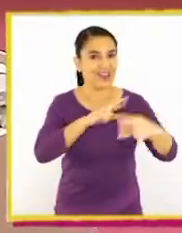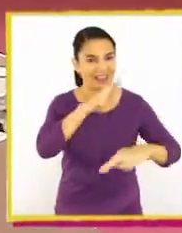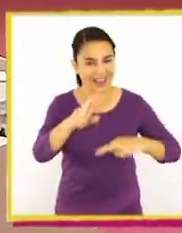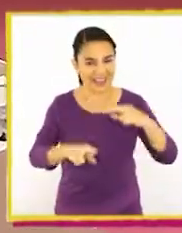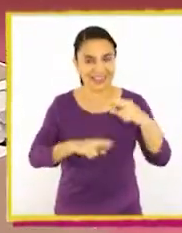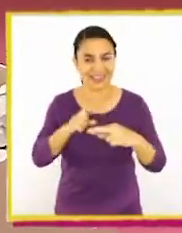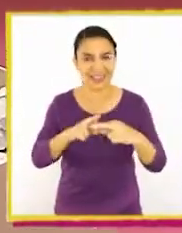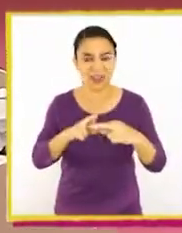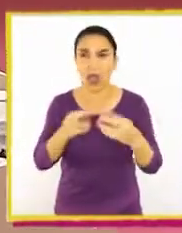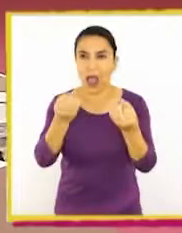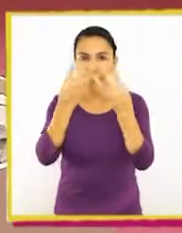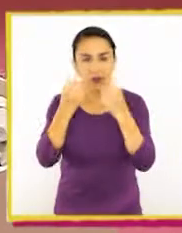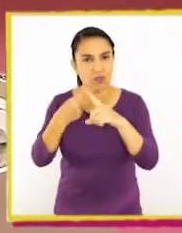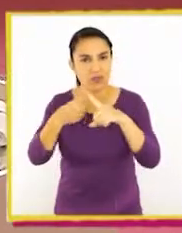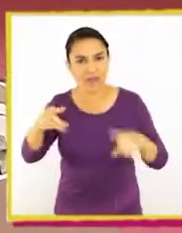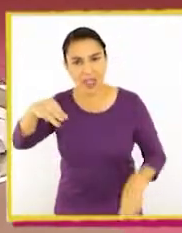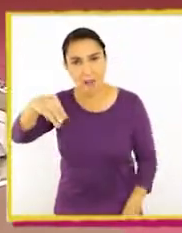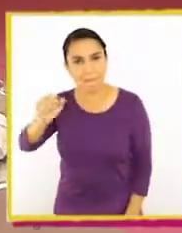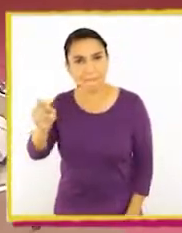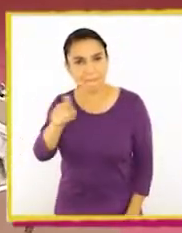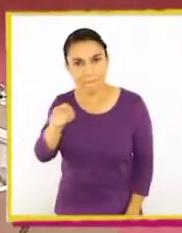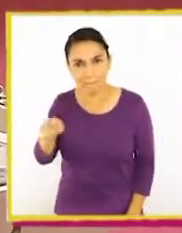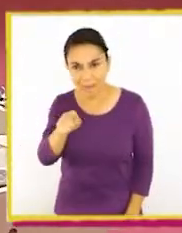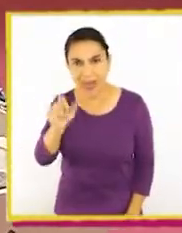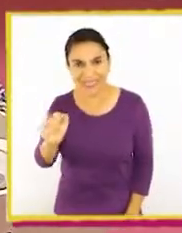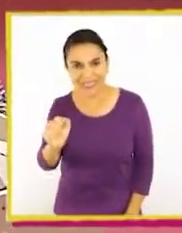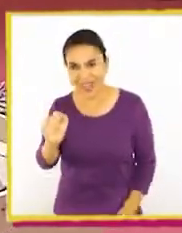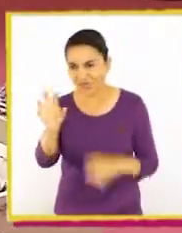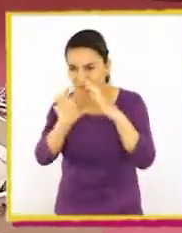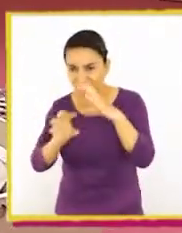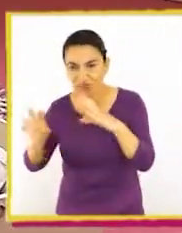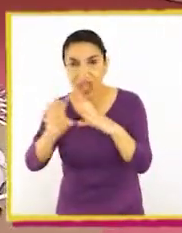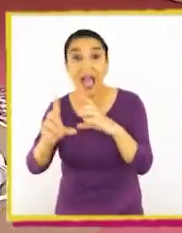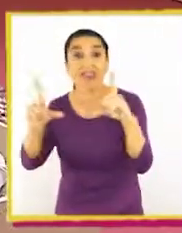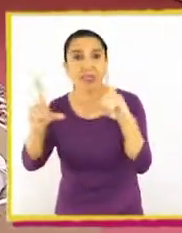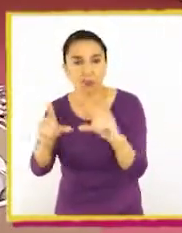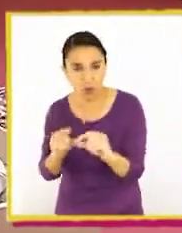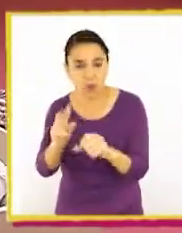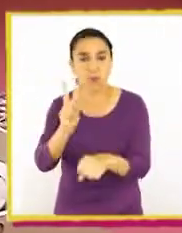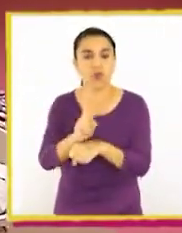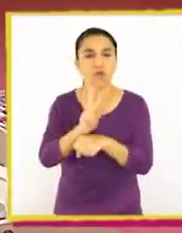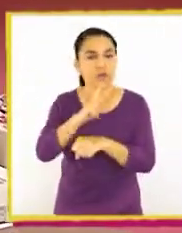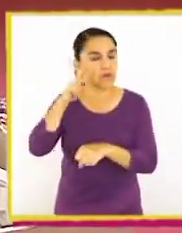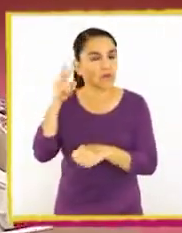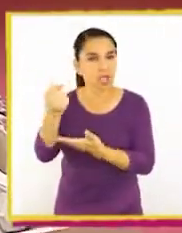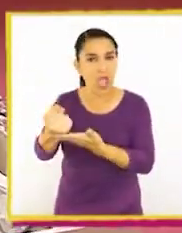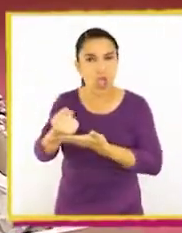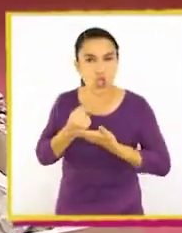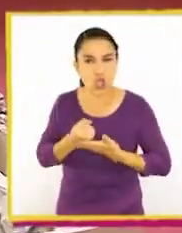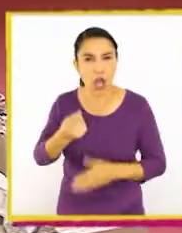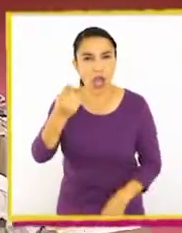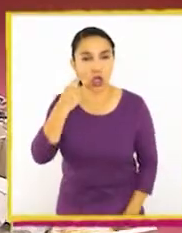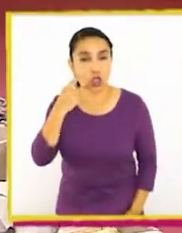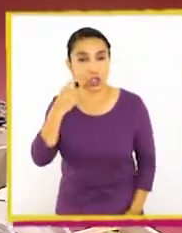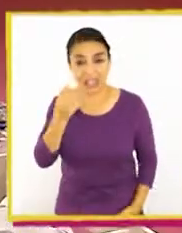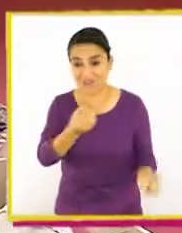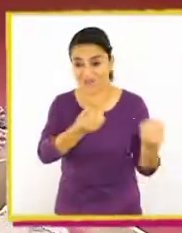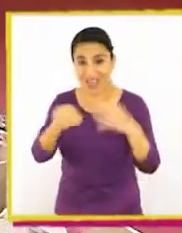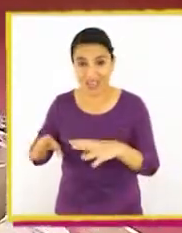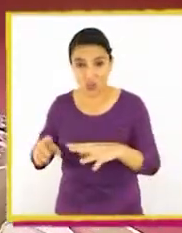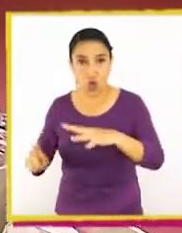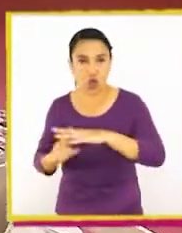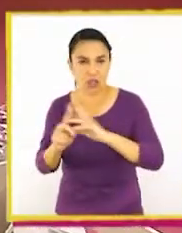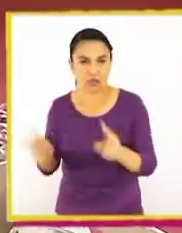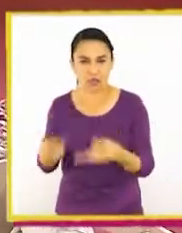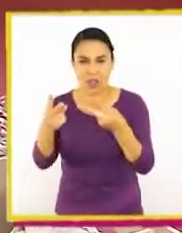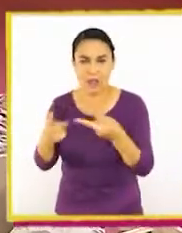Aprendimos a diferenciar que la masa de la basura es la que tenemos que disminuir. Y la profesora Vivi nos ayudó a conocer los residuos orgánicos, que